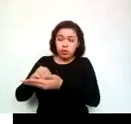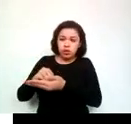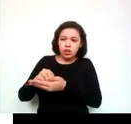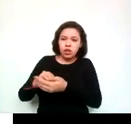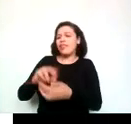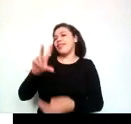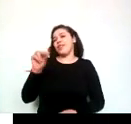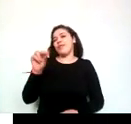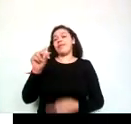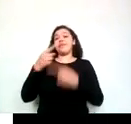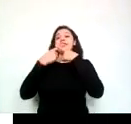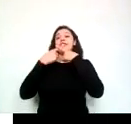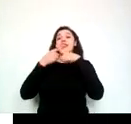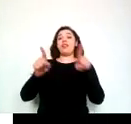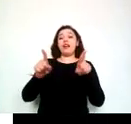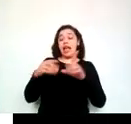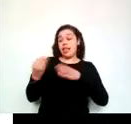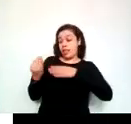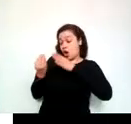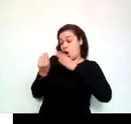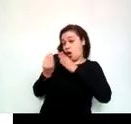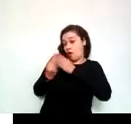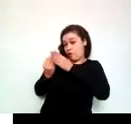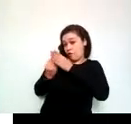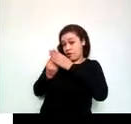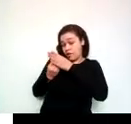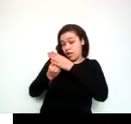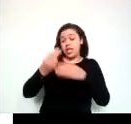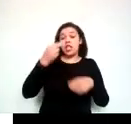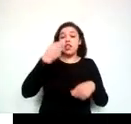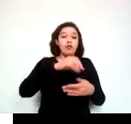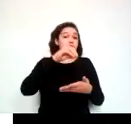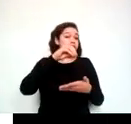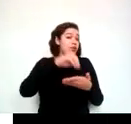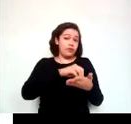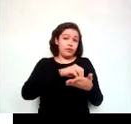diferencia importante entre la confidencialidad y el anonimato.